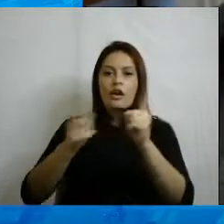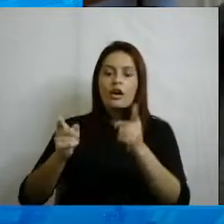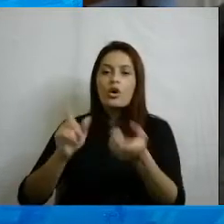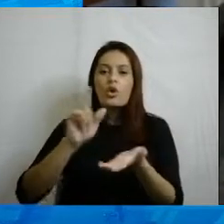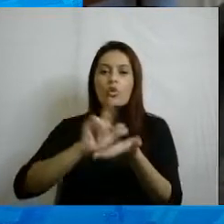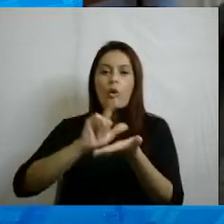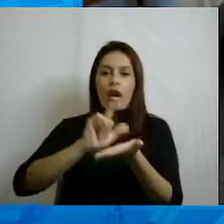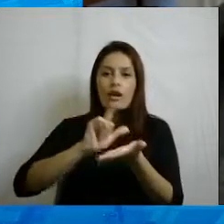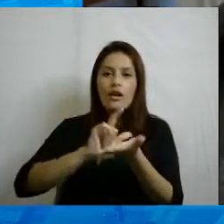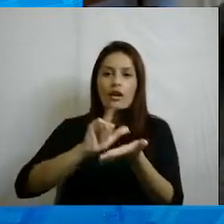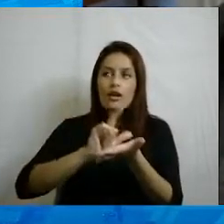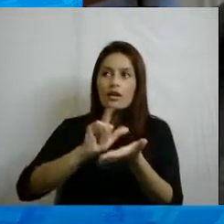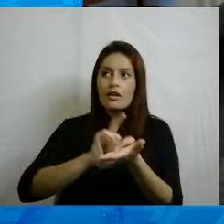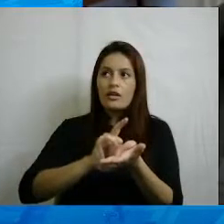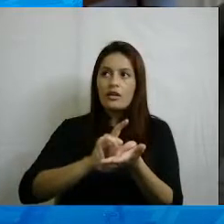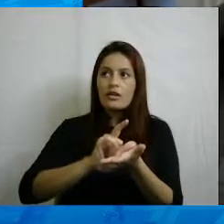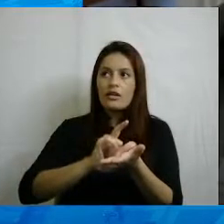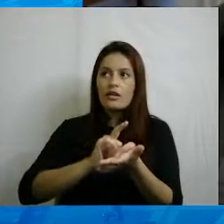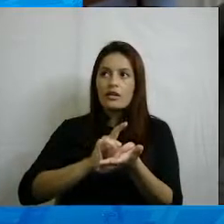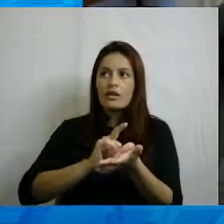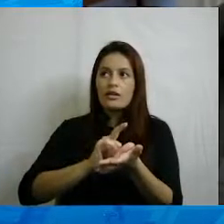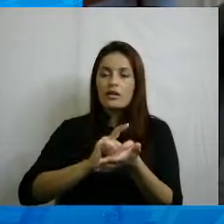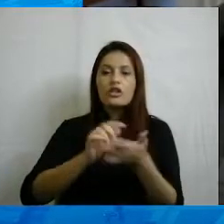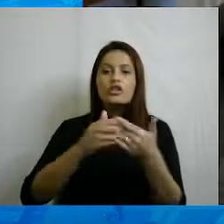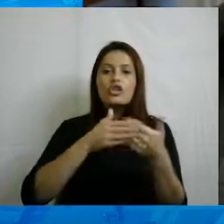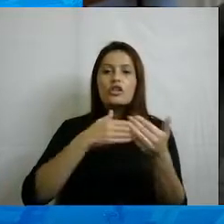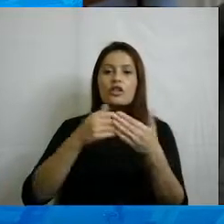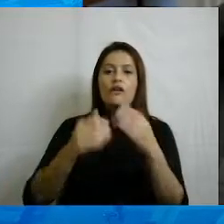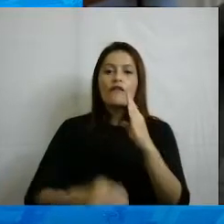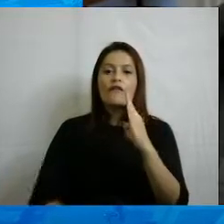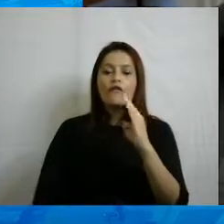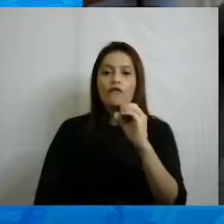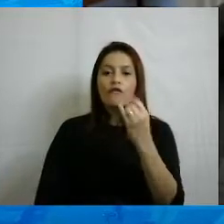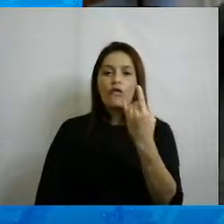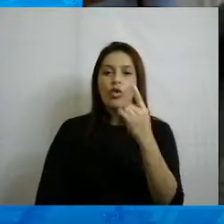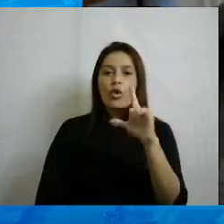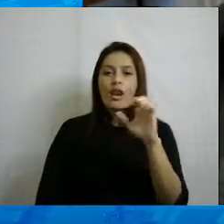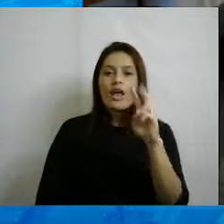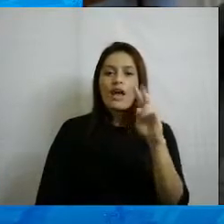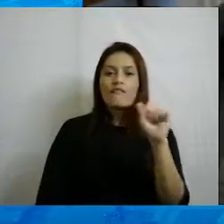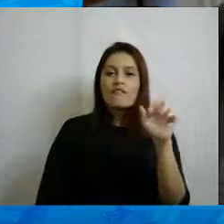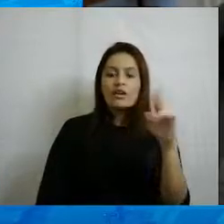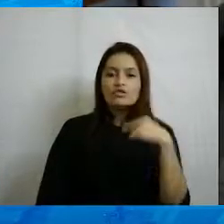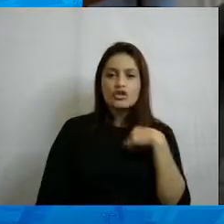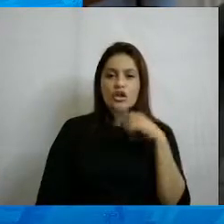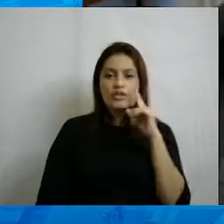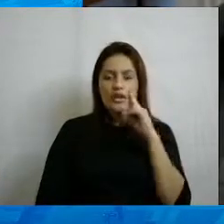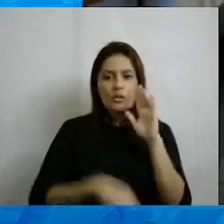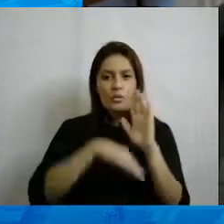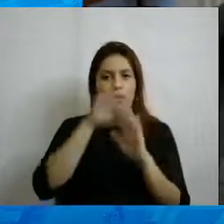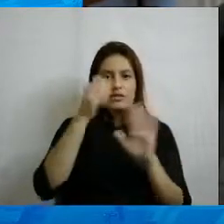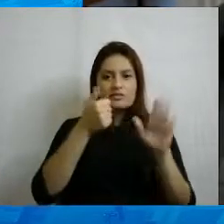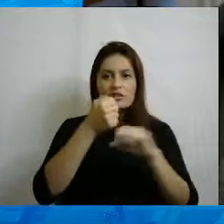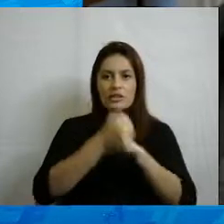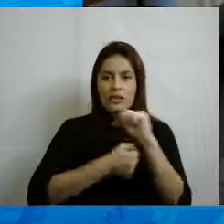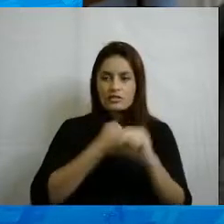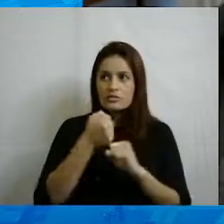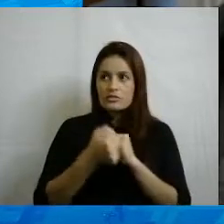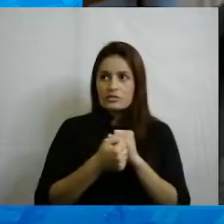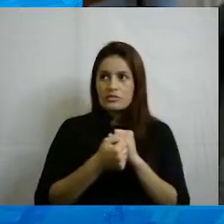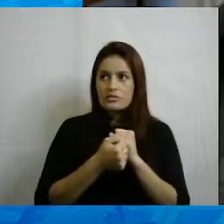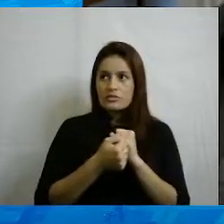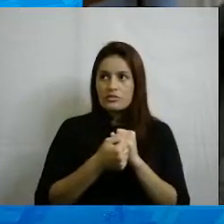puestos, por ejemplo, en el sector Boulevard, siendo que yo tengo socio con más de 6 años, que le